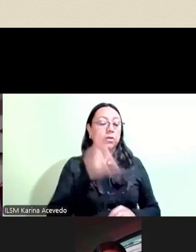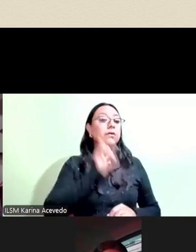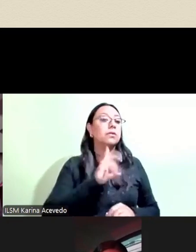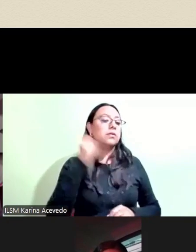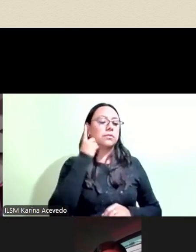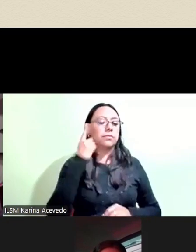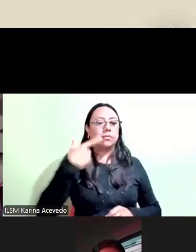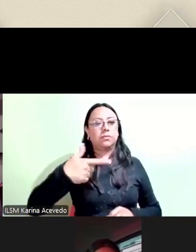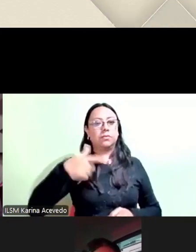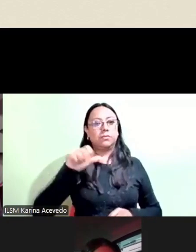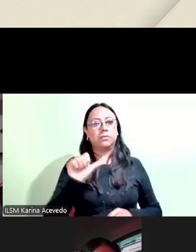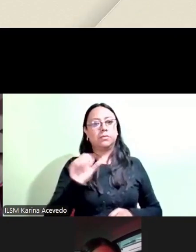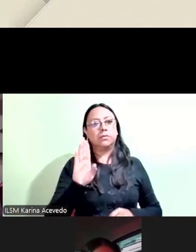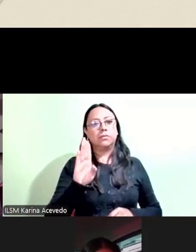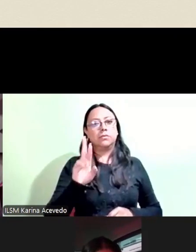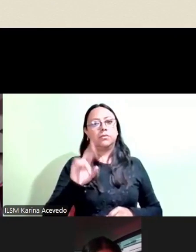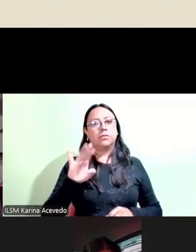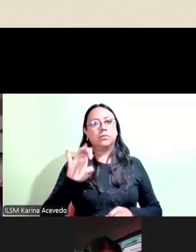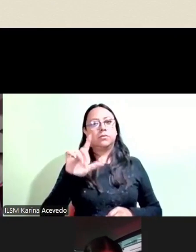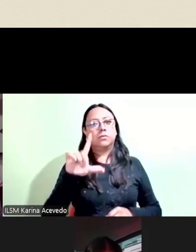Salido Magos.